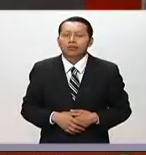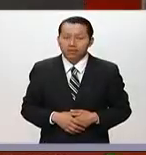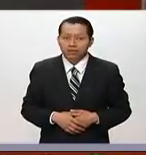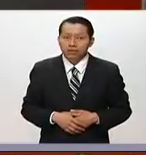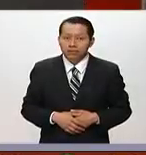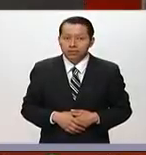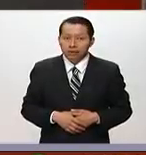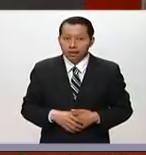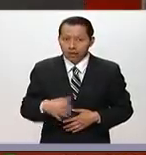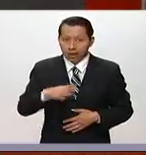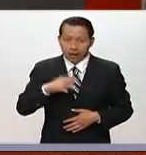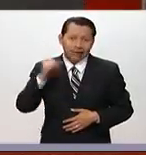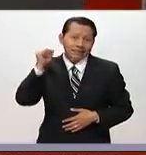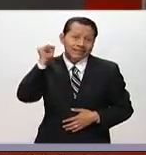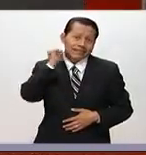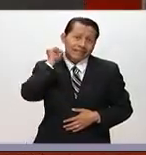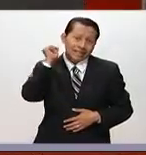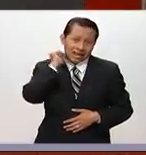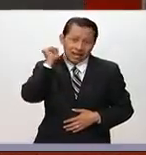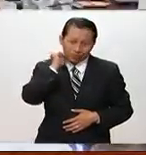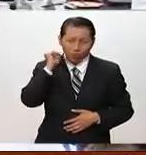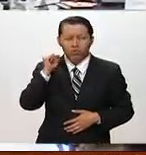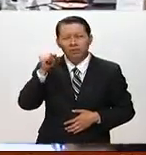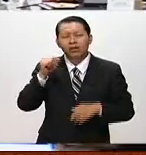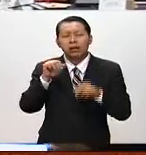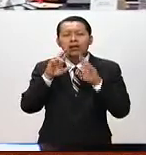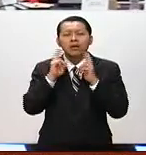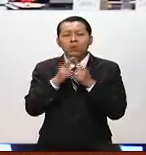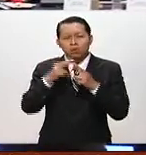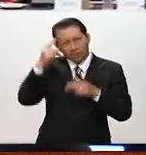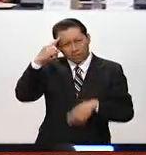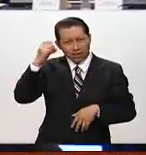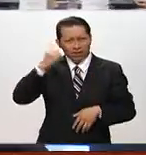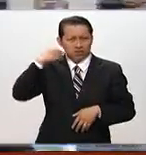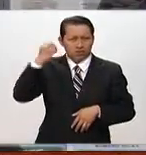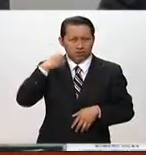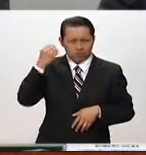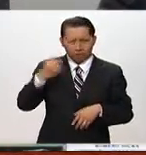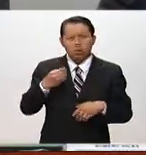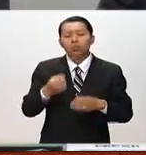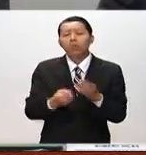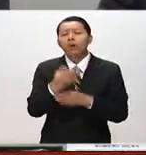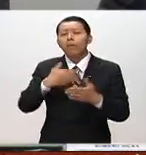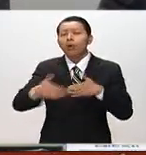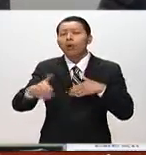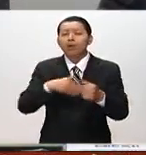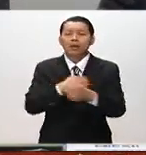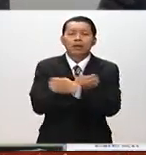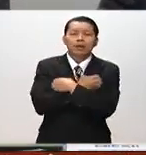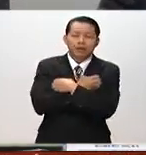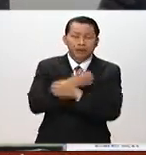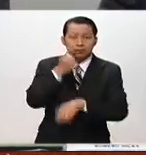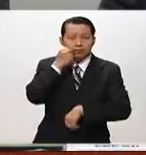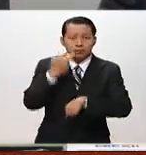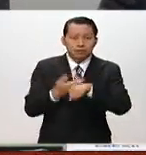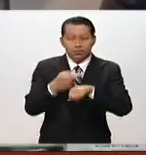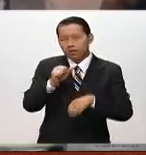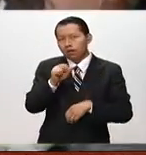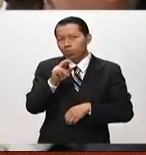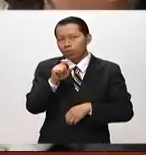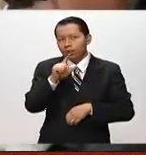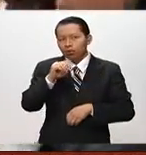Al reunirse con senadores como parte de los foros de análisis para crear el nuevo modelo educativo, el secretario Aurelio Nuño resaltó